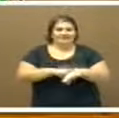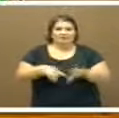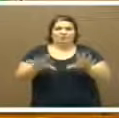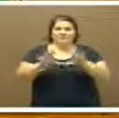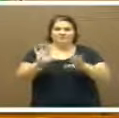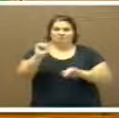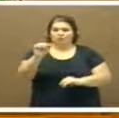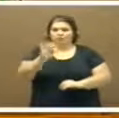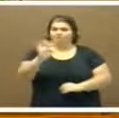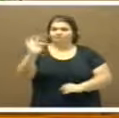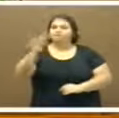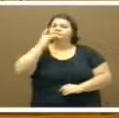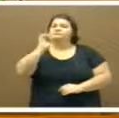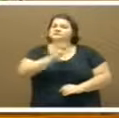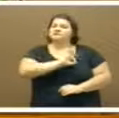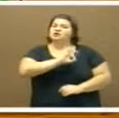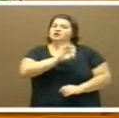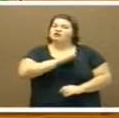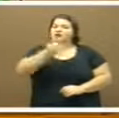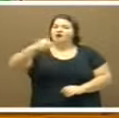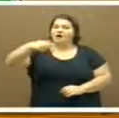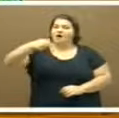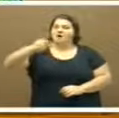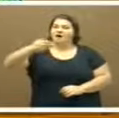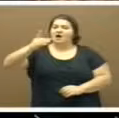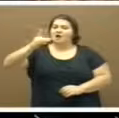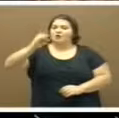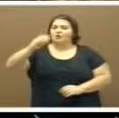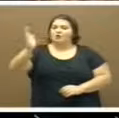de diez minutos tiene la palabra el señor Amado Borrella.